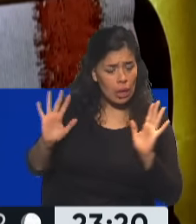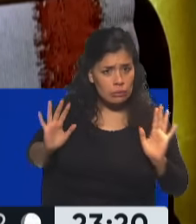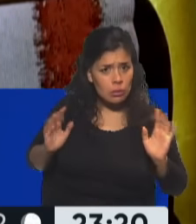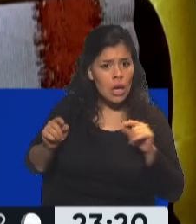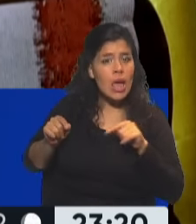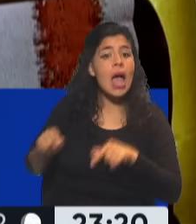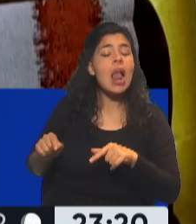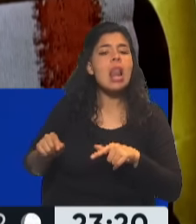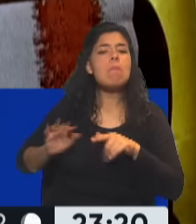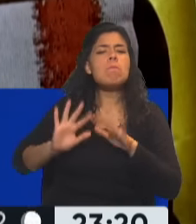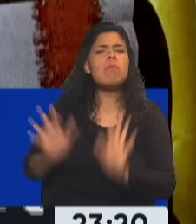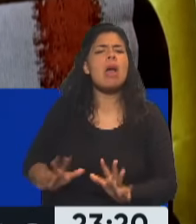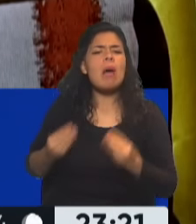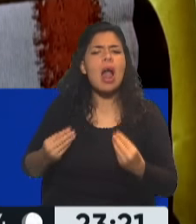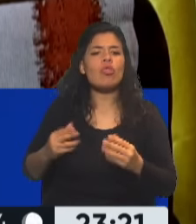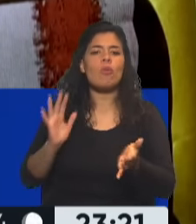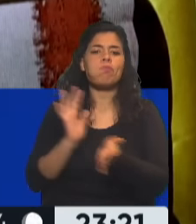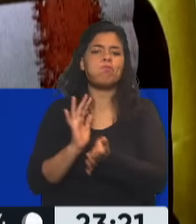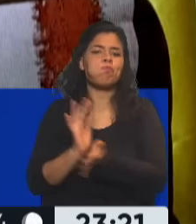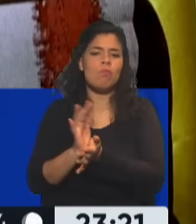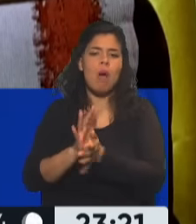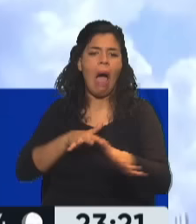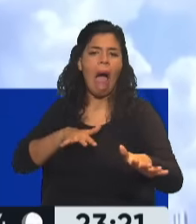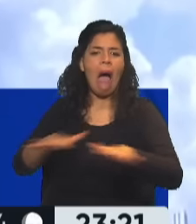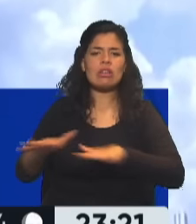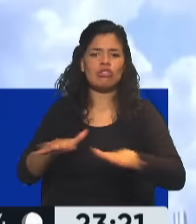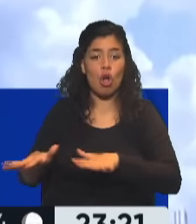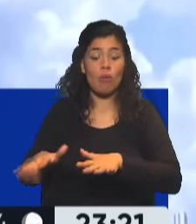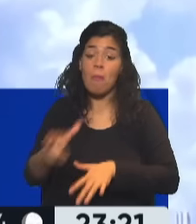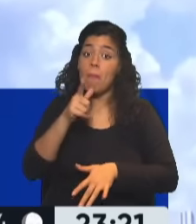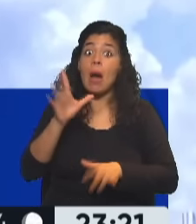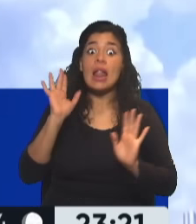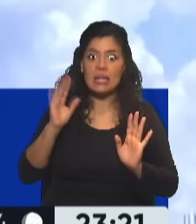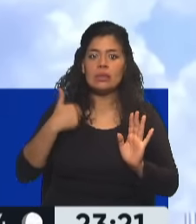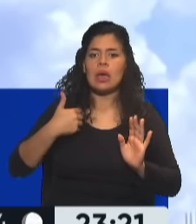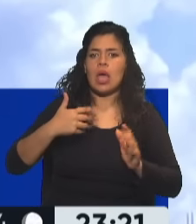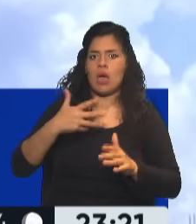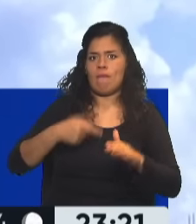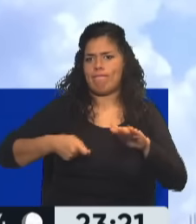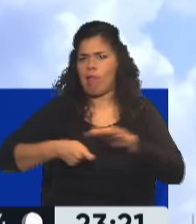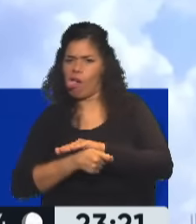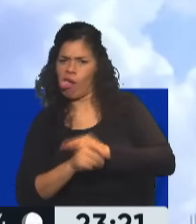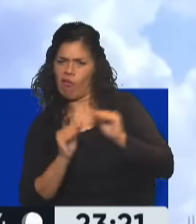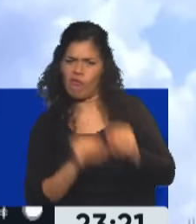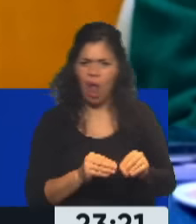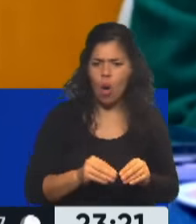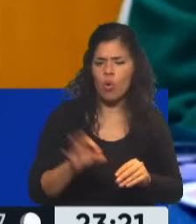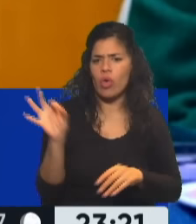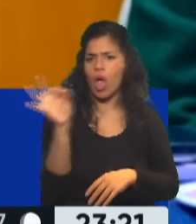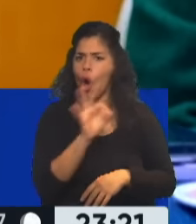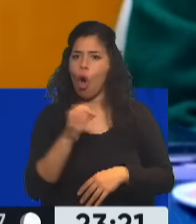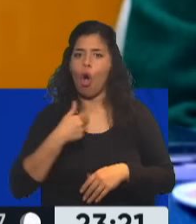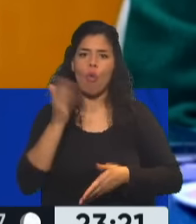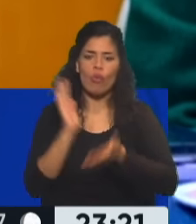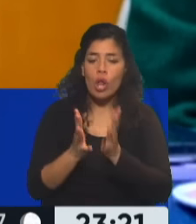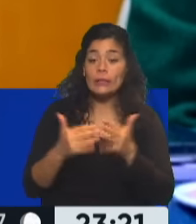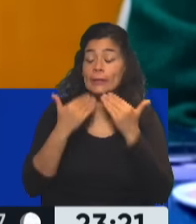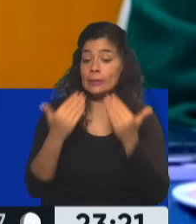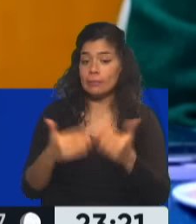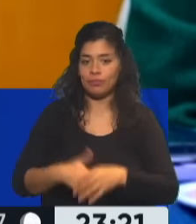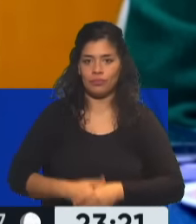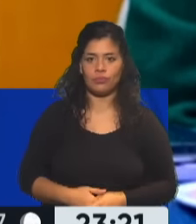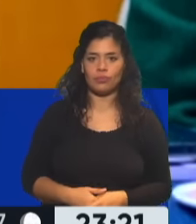acción internacional. Parece que ha habido fraude y la violencia. Ah, ahí puede haber muertos, por supuesto. Esta elección tan